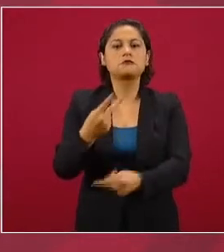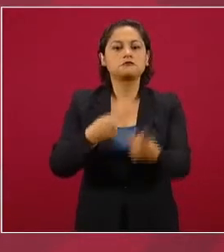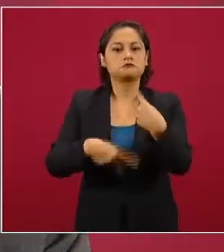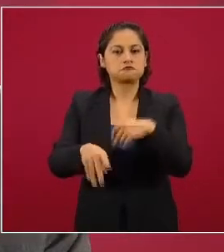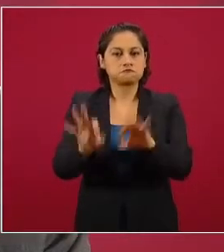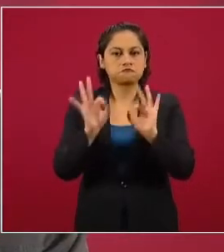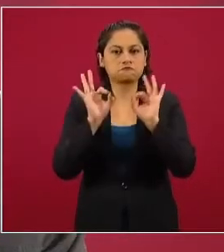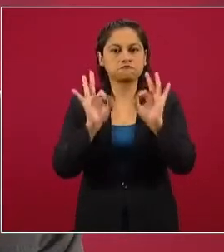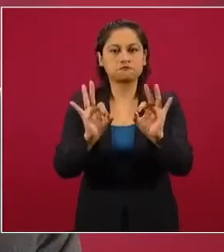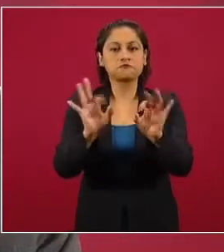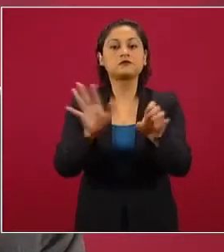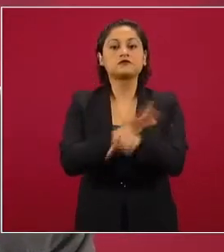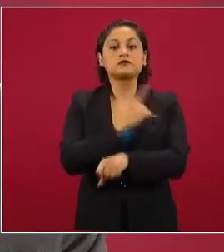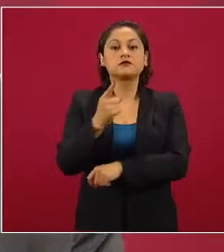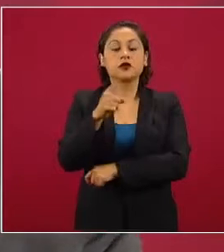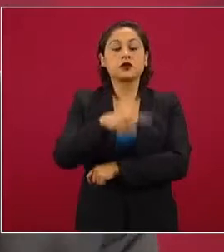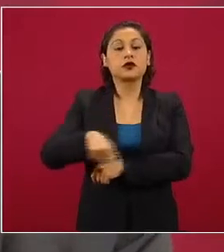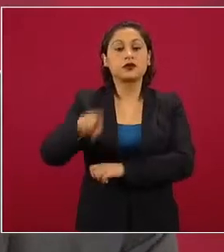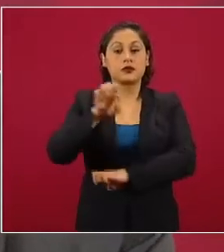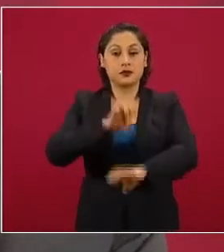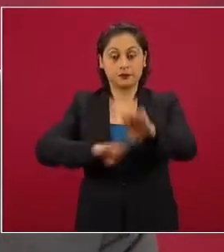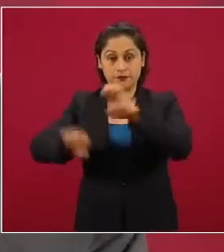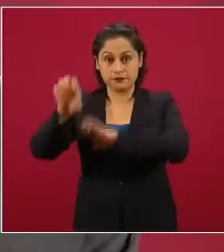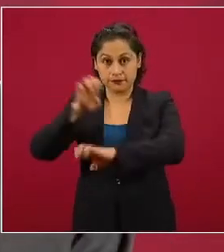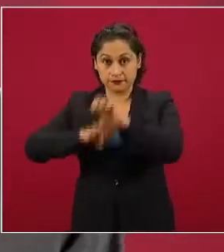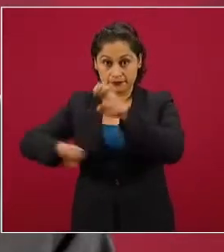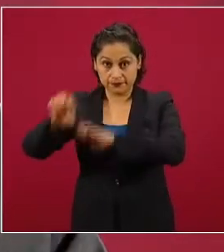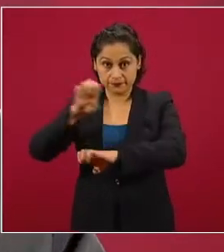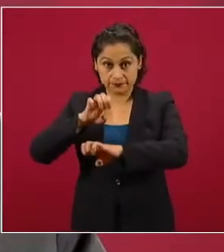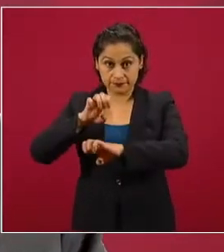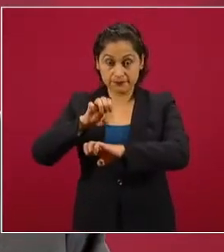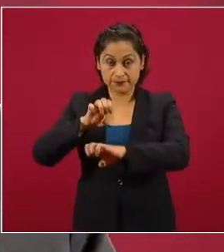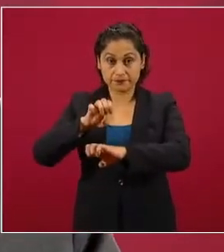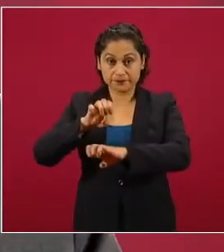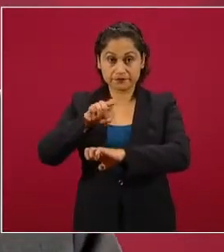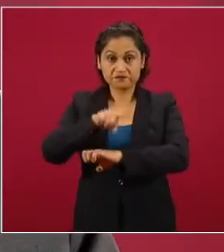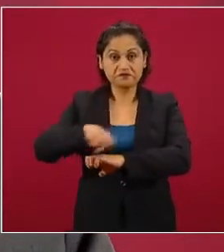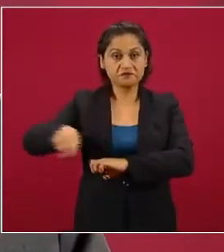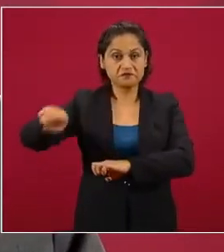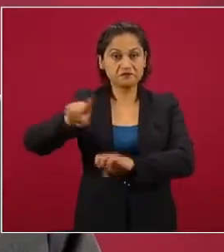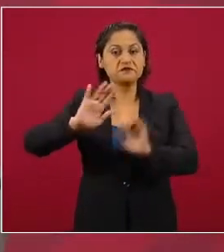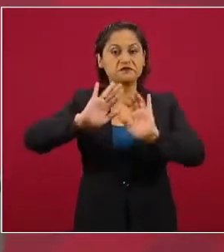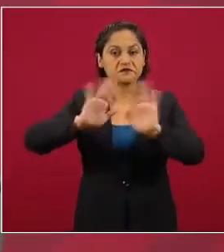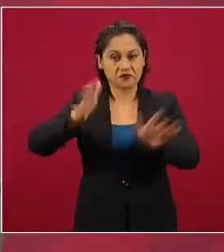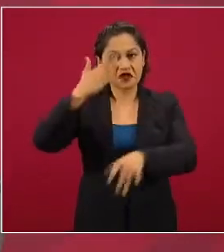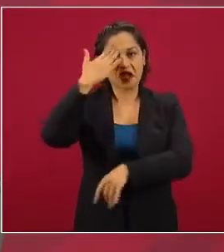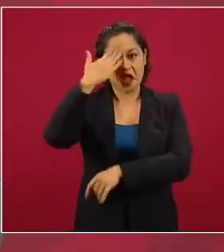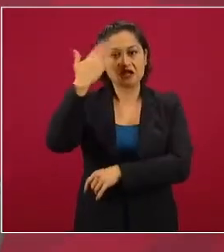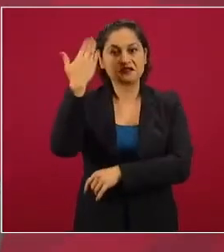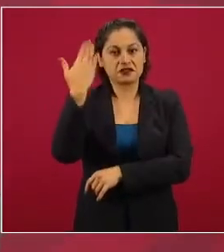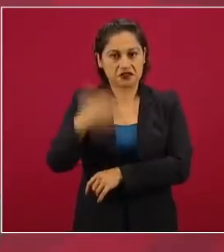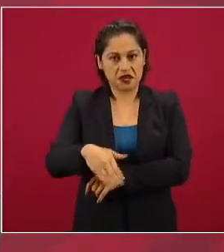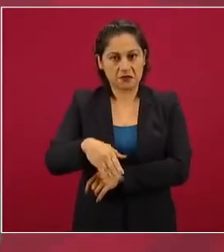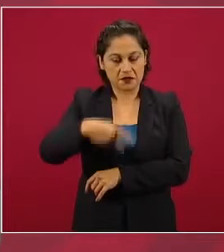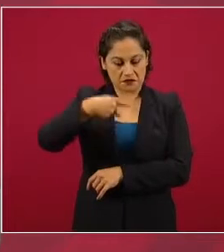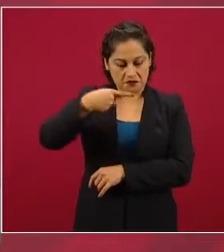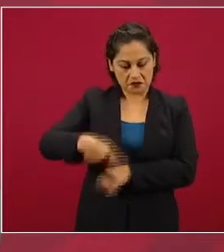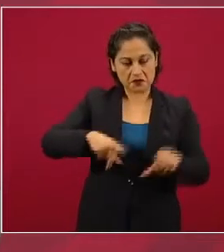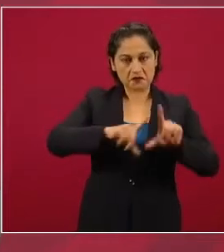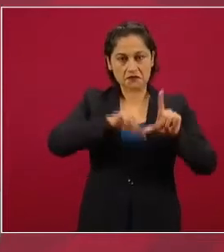porque las empresas saben que hay en México un auténtico Estado de